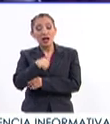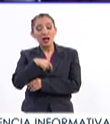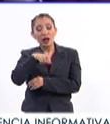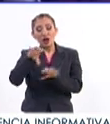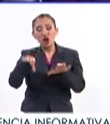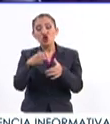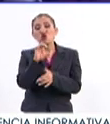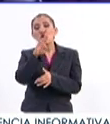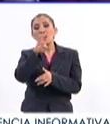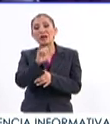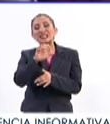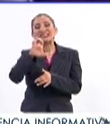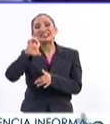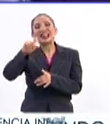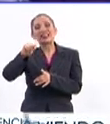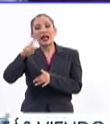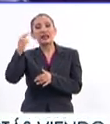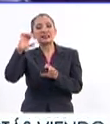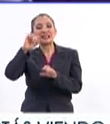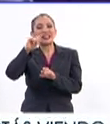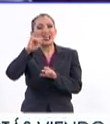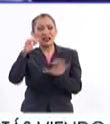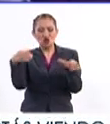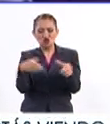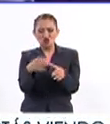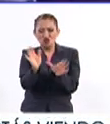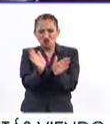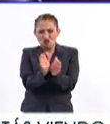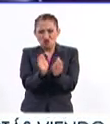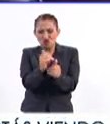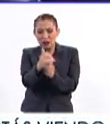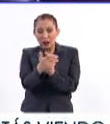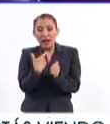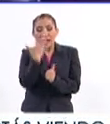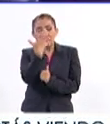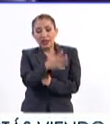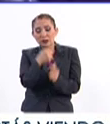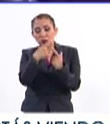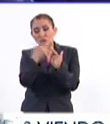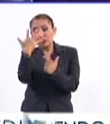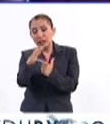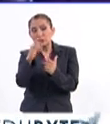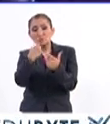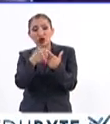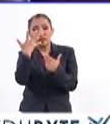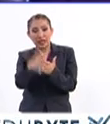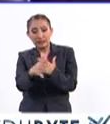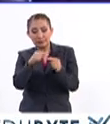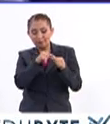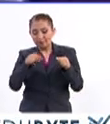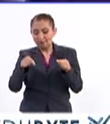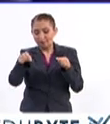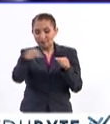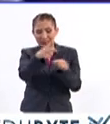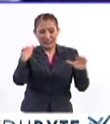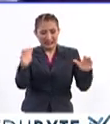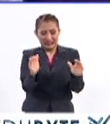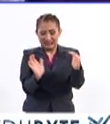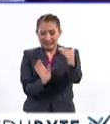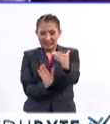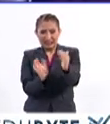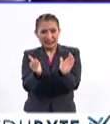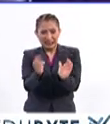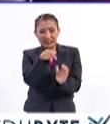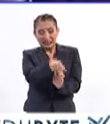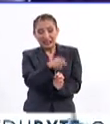CubeSat. ¿Qué es un CubeSat? Es un satélite, mini satélite que mide 10 por 10 por 10 centímetros, pequeñita.